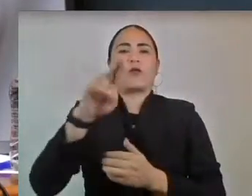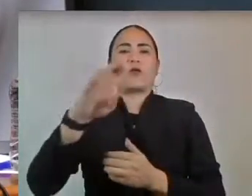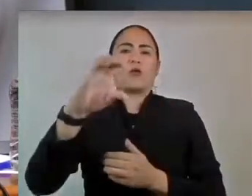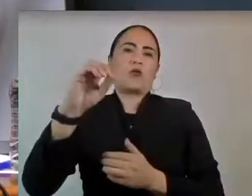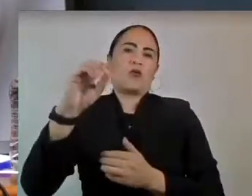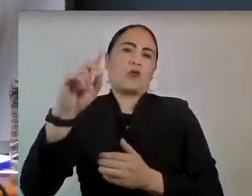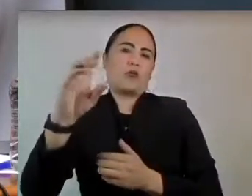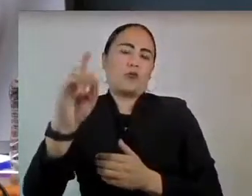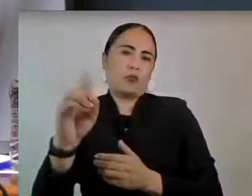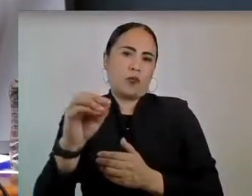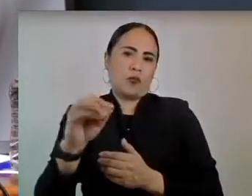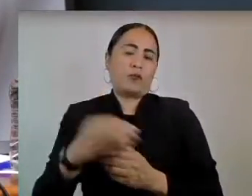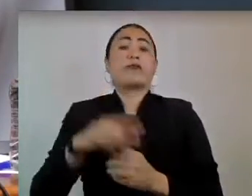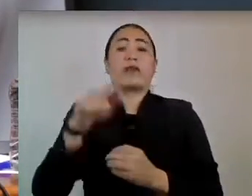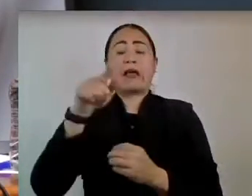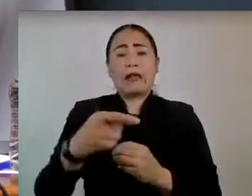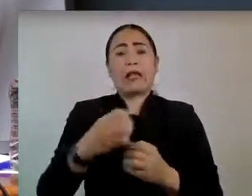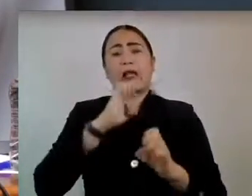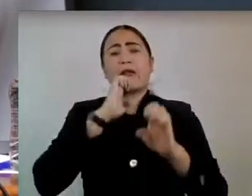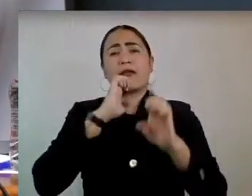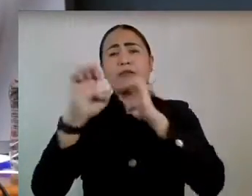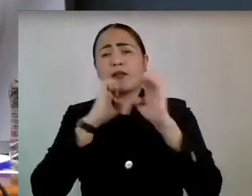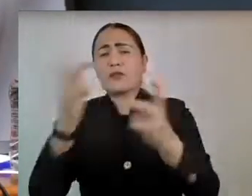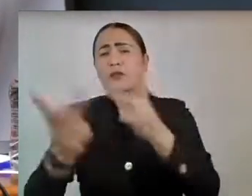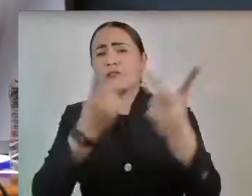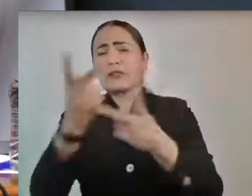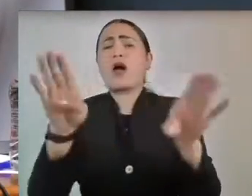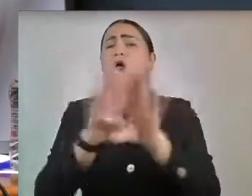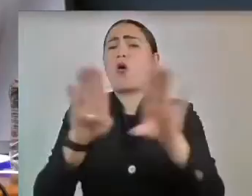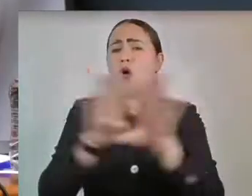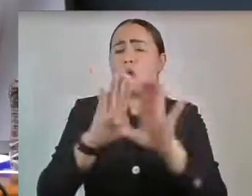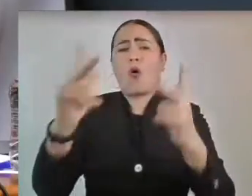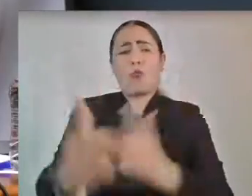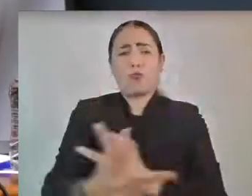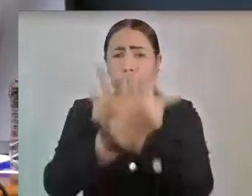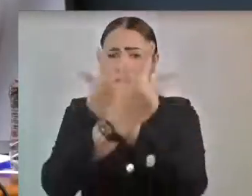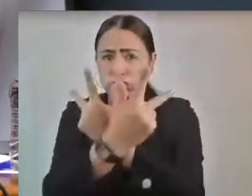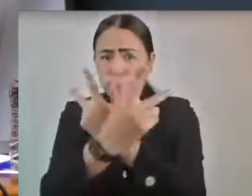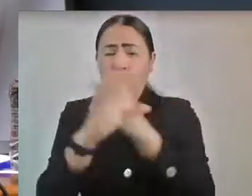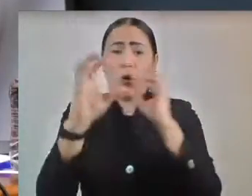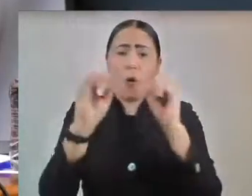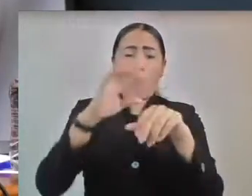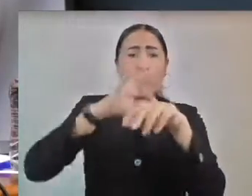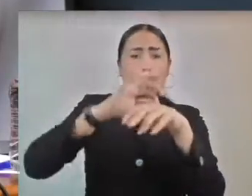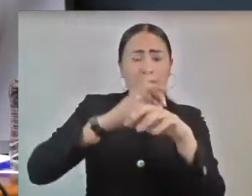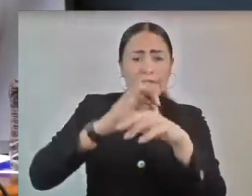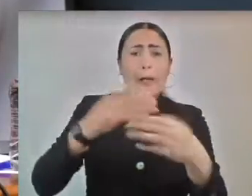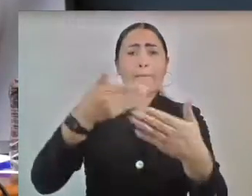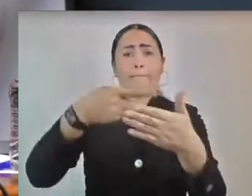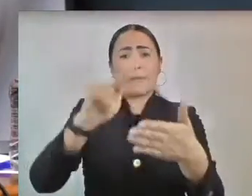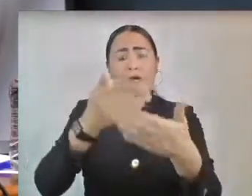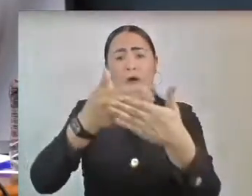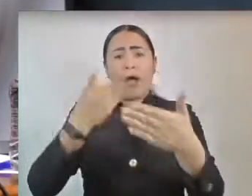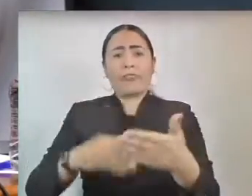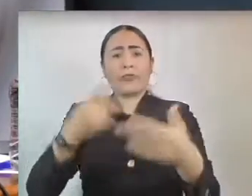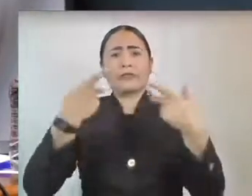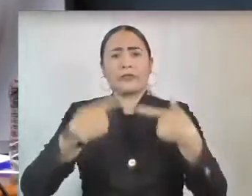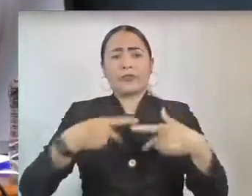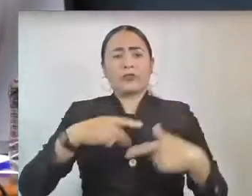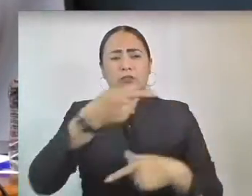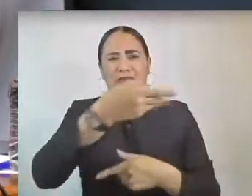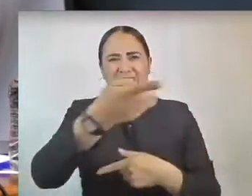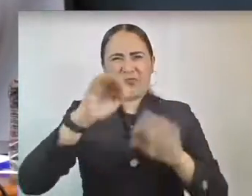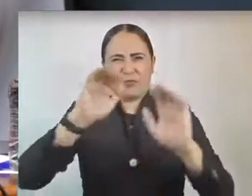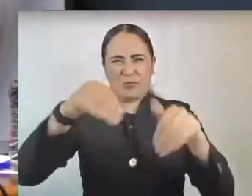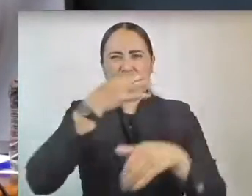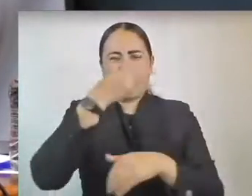las entrevistas se realizan de manera virtual y se notificará a las personas aspirantes. Apartado tercero,